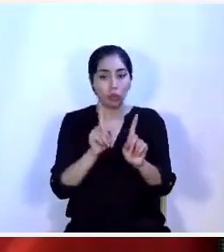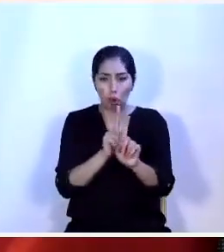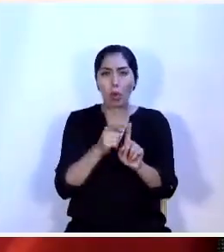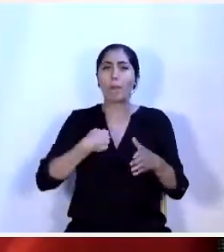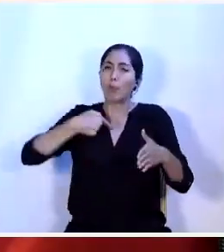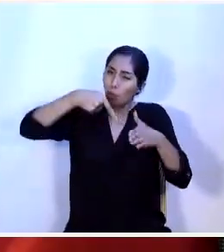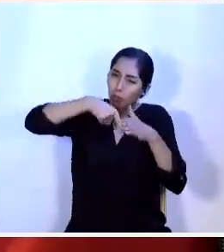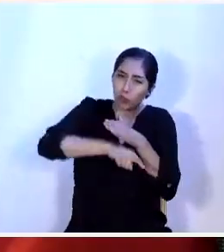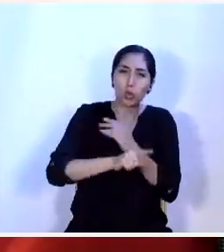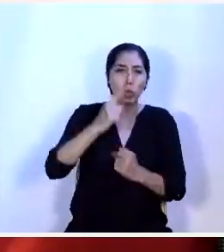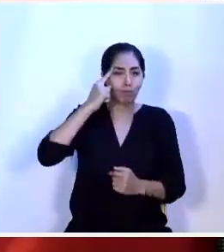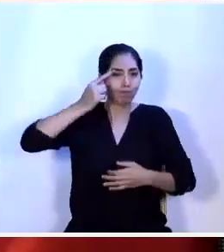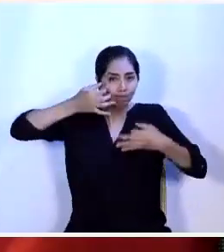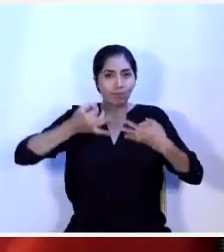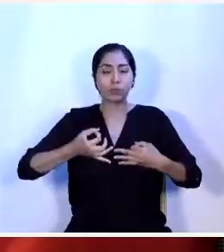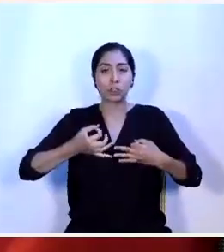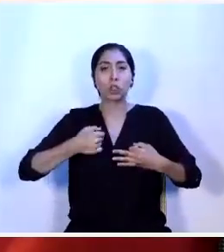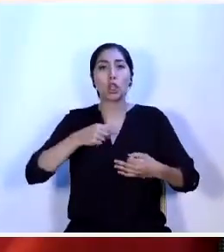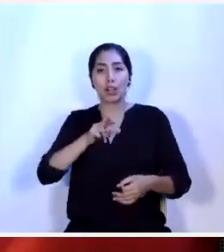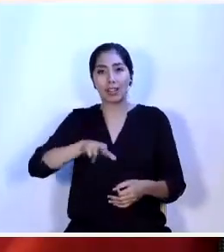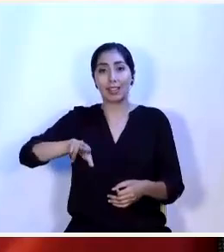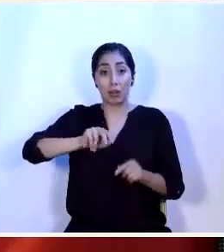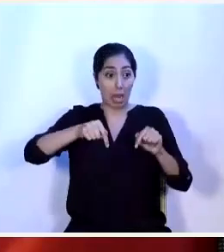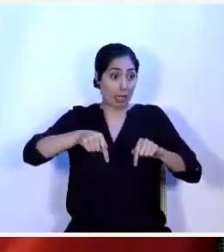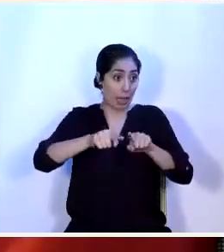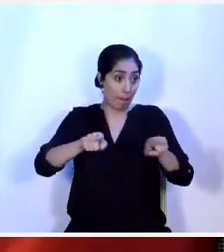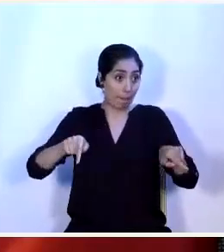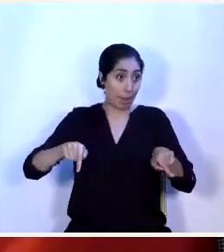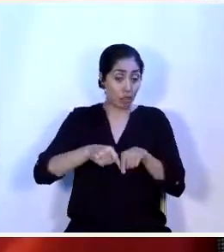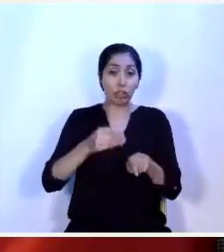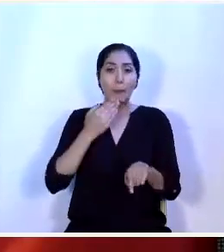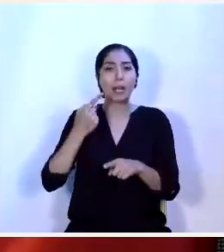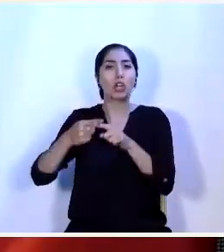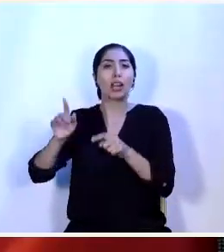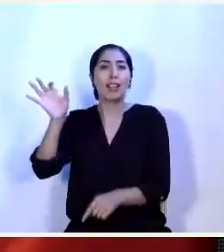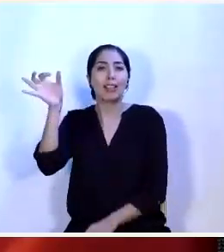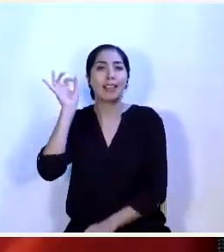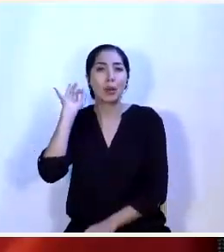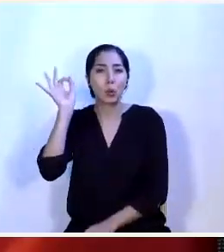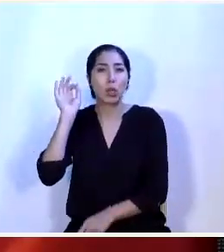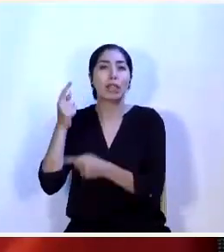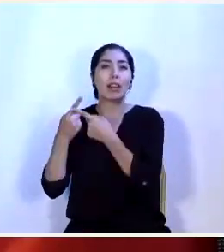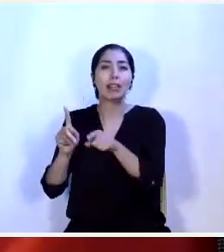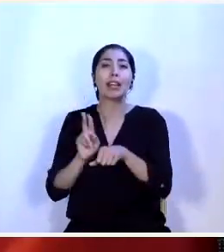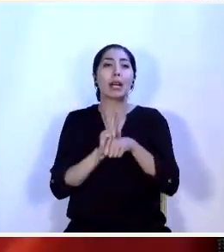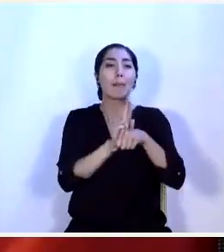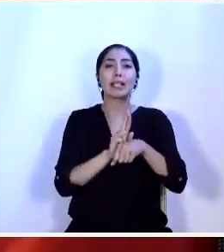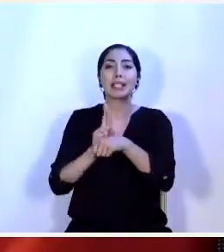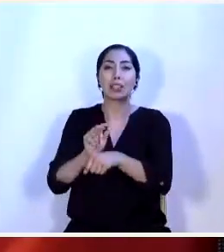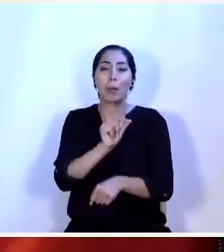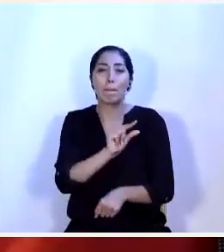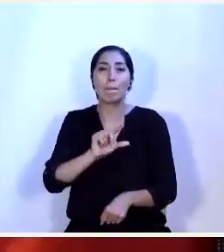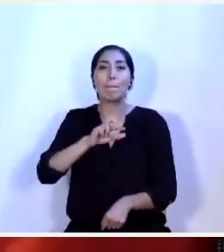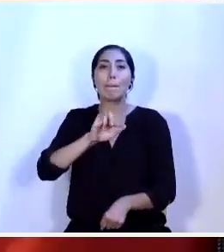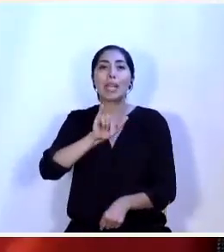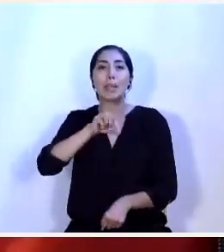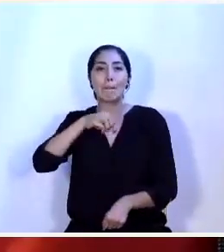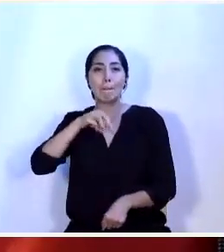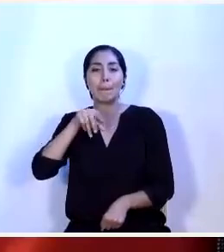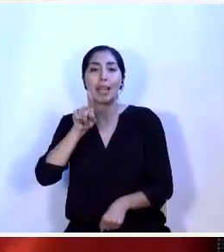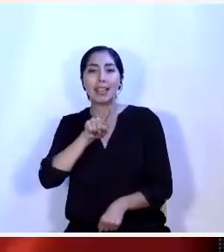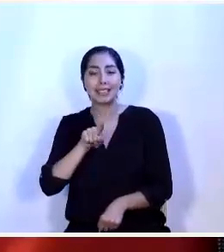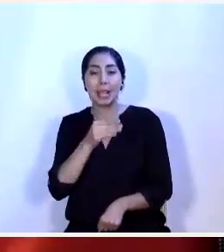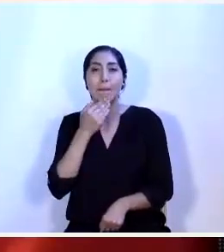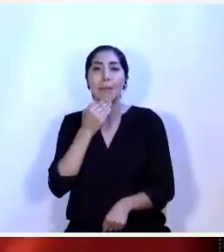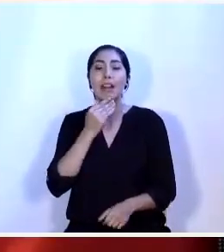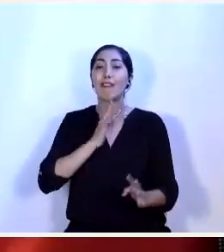día en este espacio, como lo he hecho también en otros espacios, por ejemplo, la reunión que tuvimos con diferentes representantes de pymes, ferias libres, cooperativas, el día de ayer,